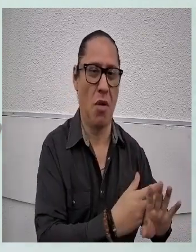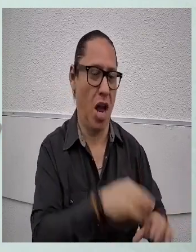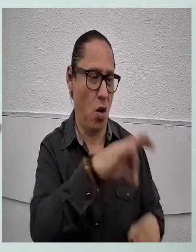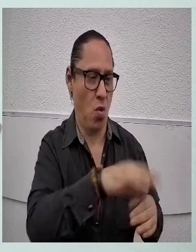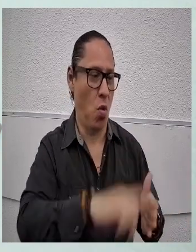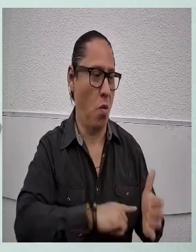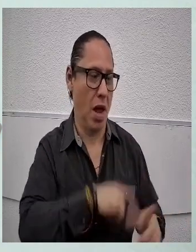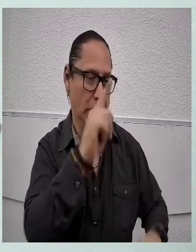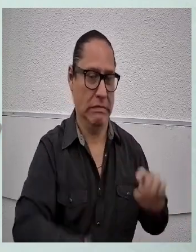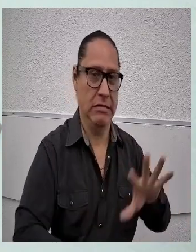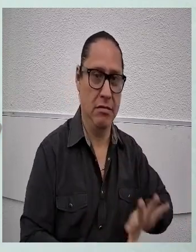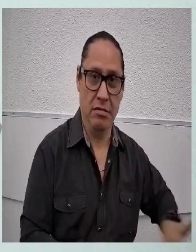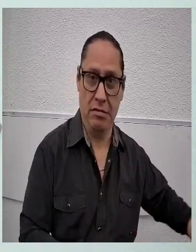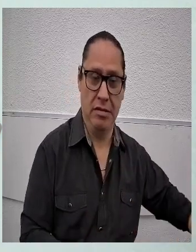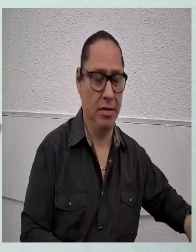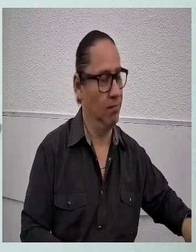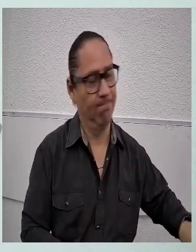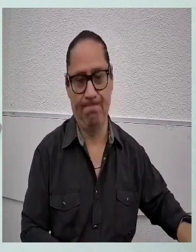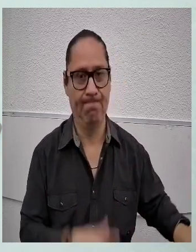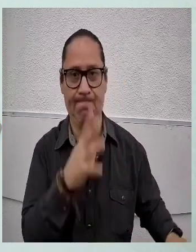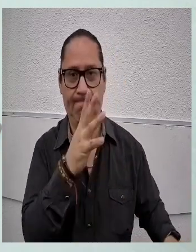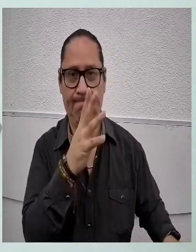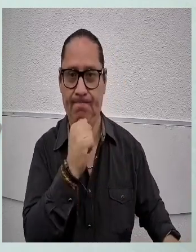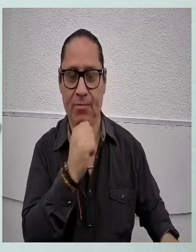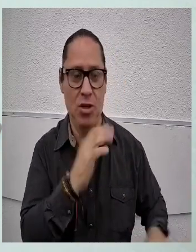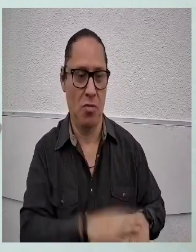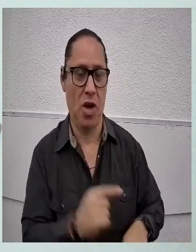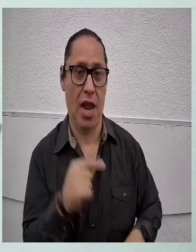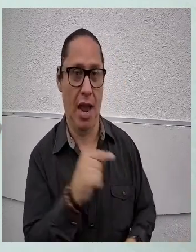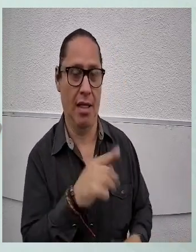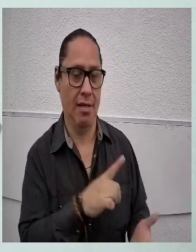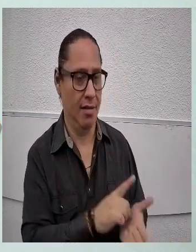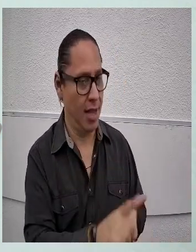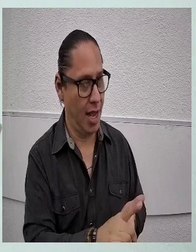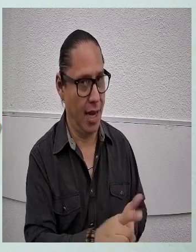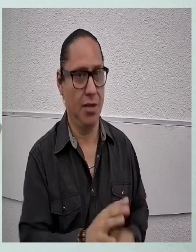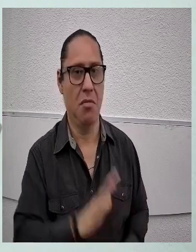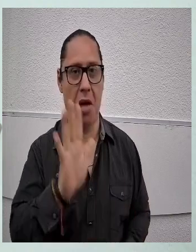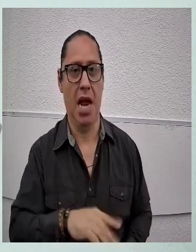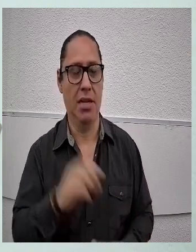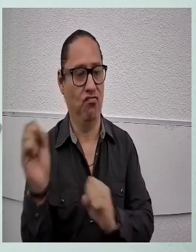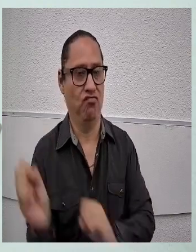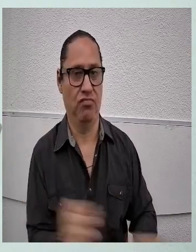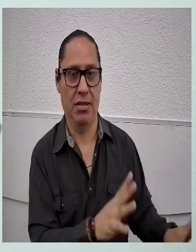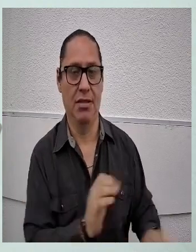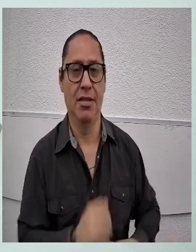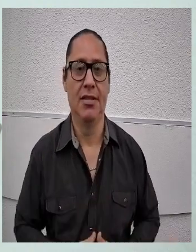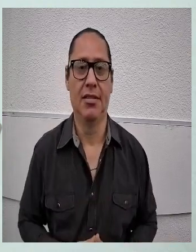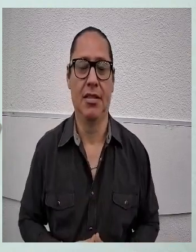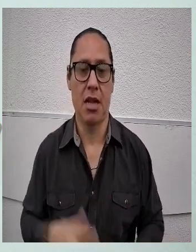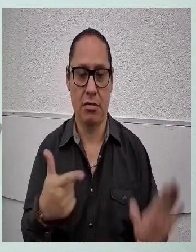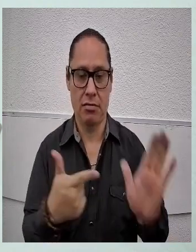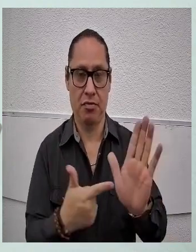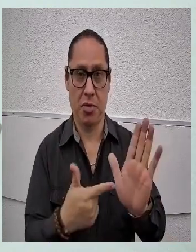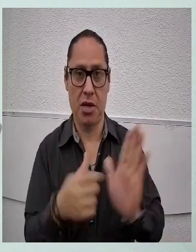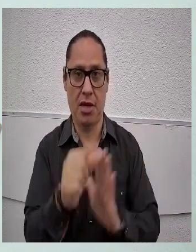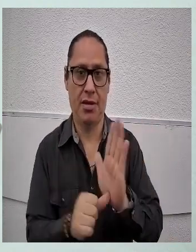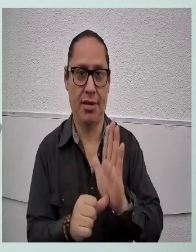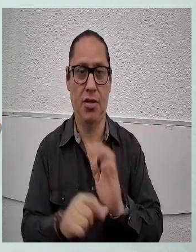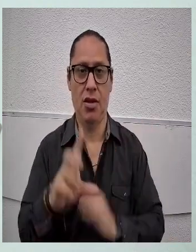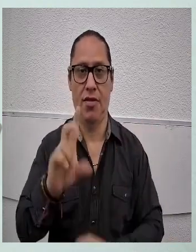atentar contra su condición de ciudadano y desproteger tal como lo señala el artículo